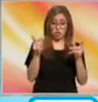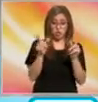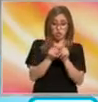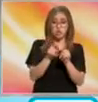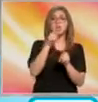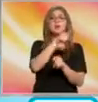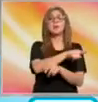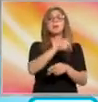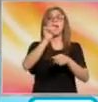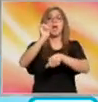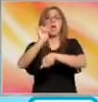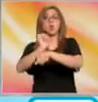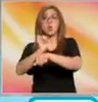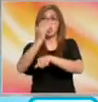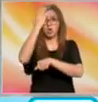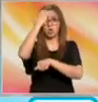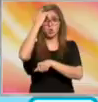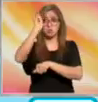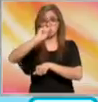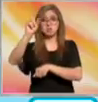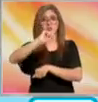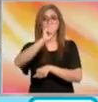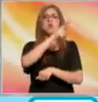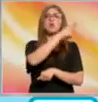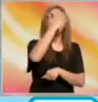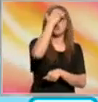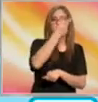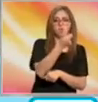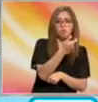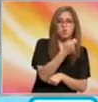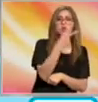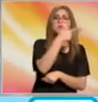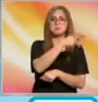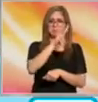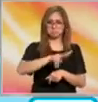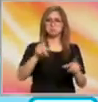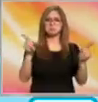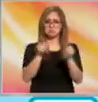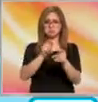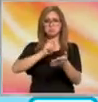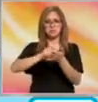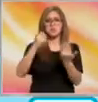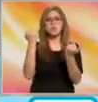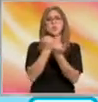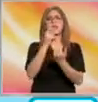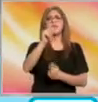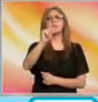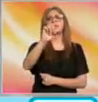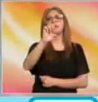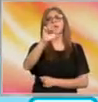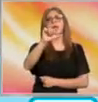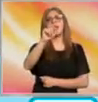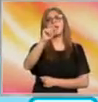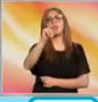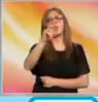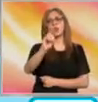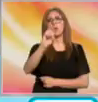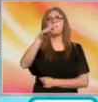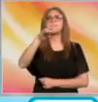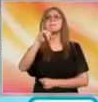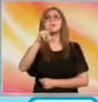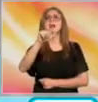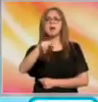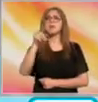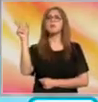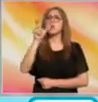puesta, Qué bueno. cantan muy bien y el Teatro Milán, que tiene un escenario espectacular, Claro. los hace lucir mucho, pero sobre todo hay